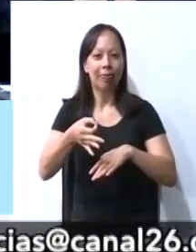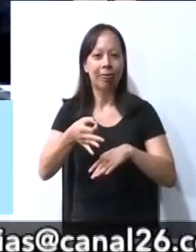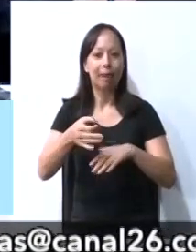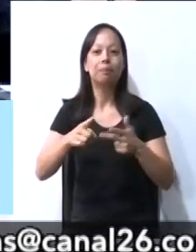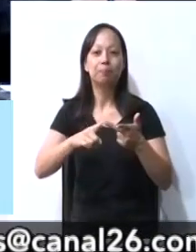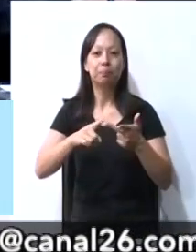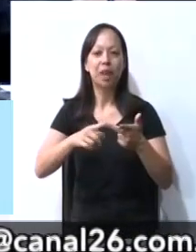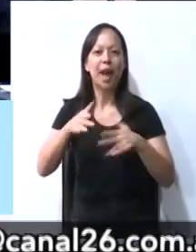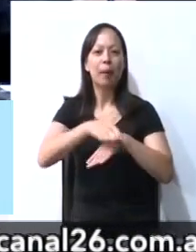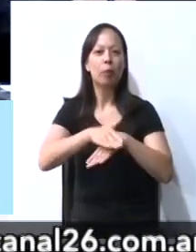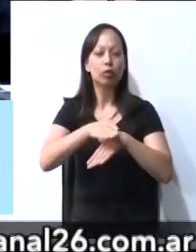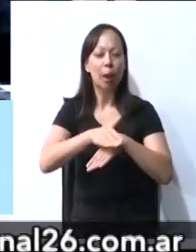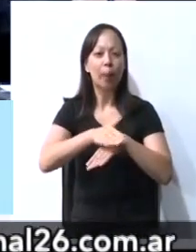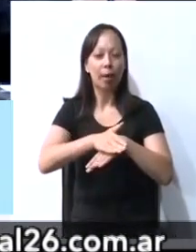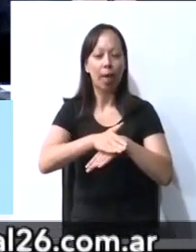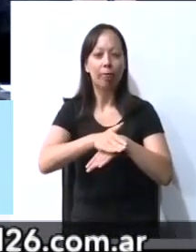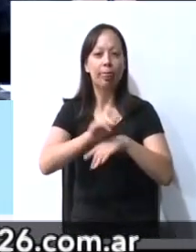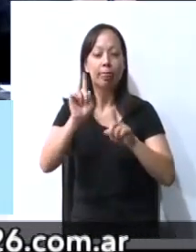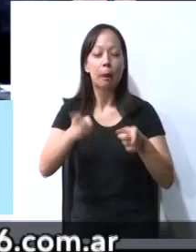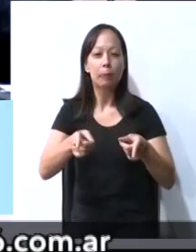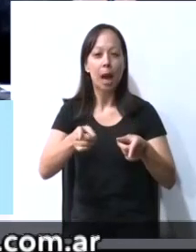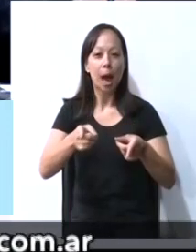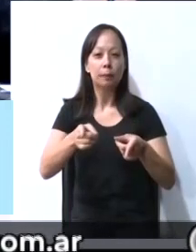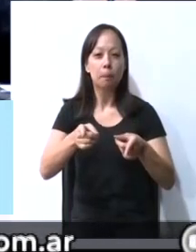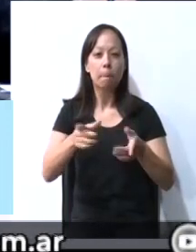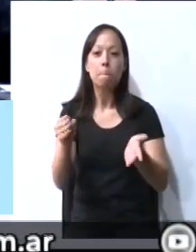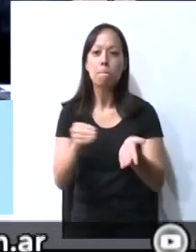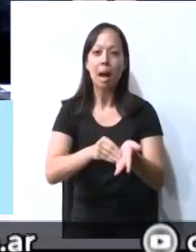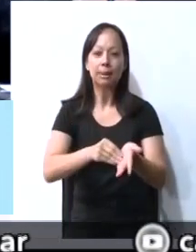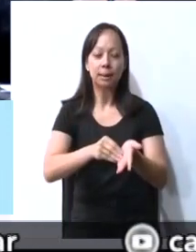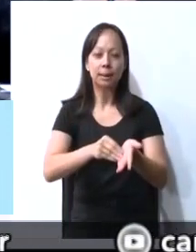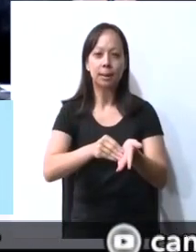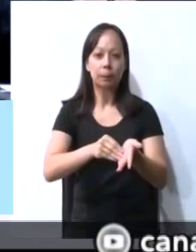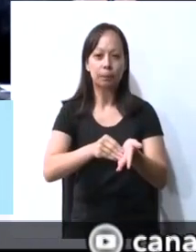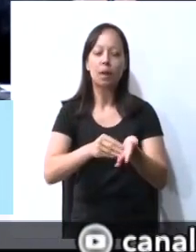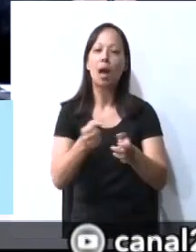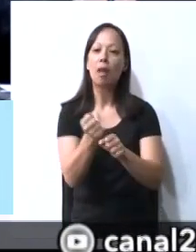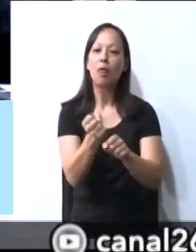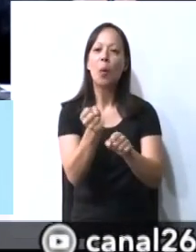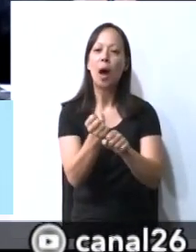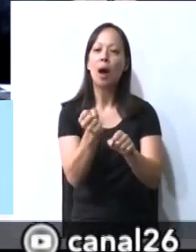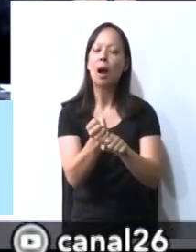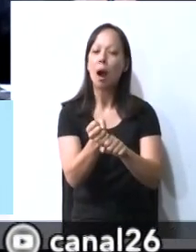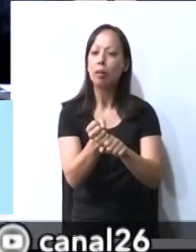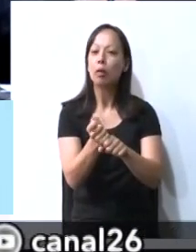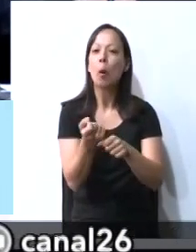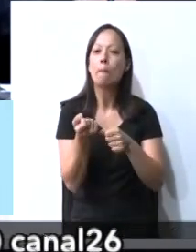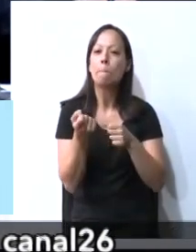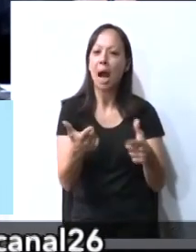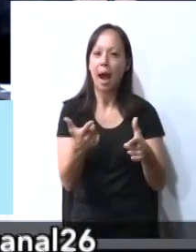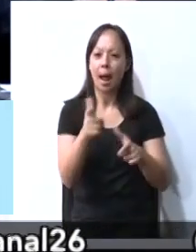con responsabilidad y sobre todo siempre trabajando de cara a la gente.